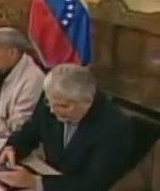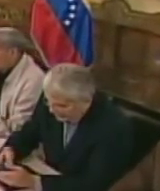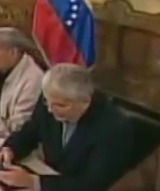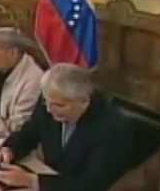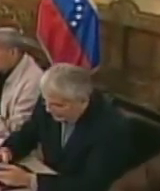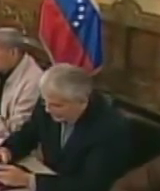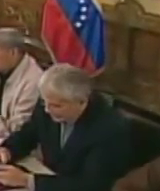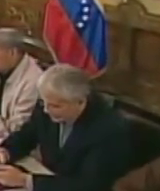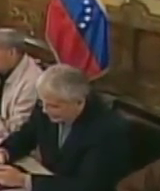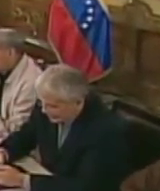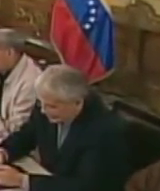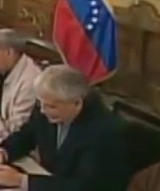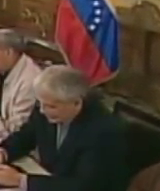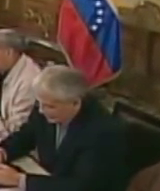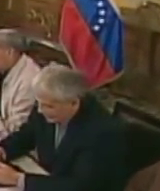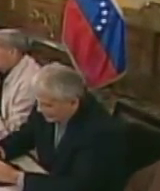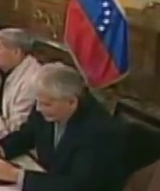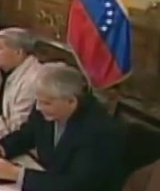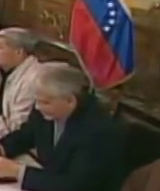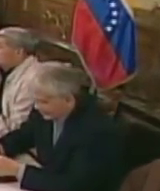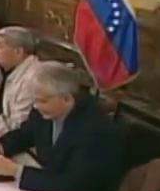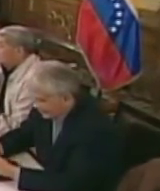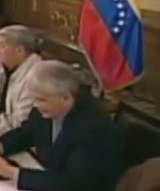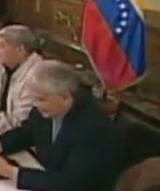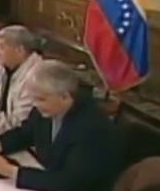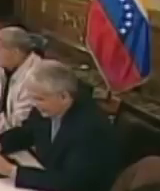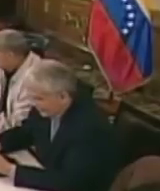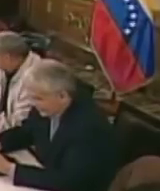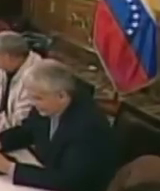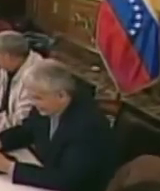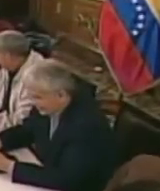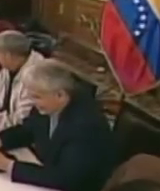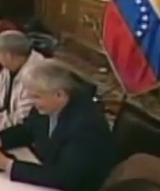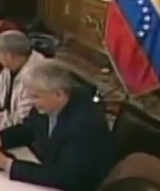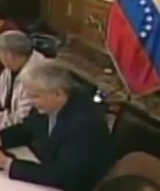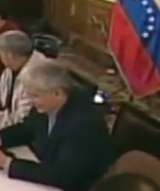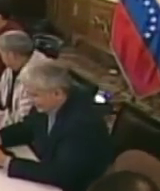negativo. Debería ser mitad y mitad,